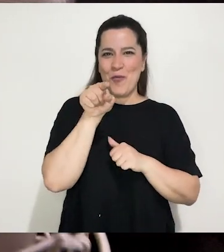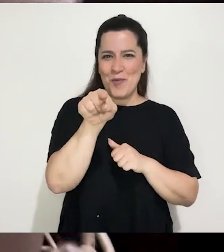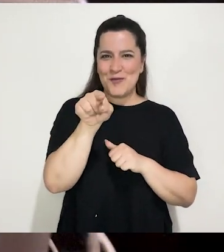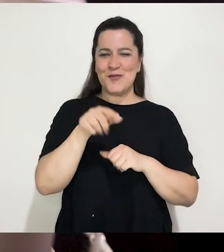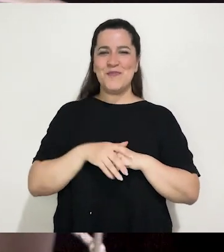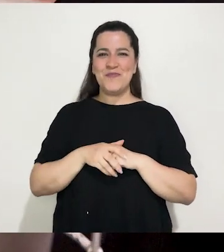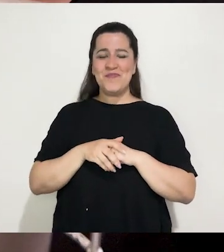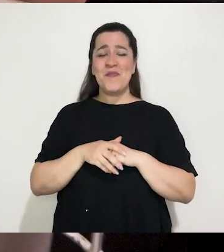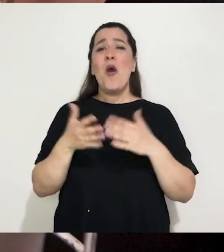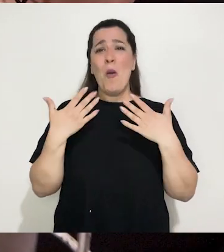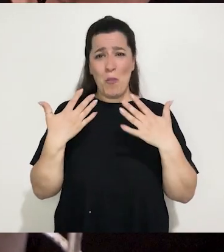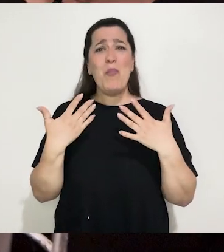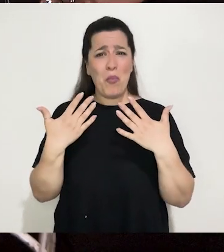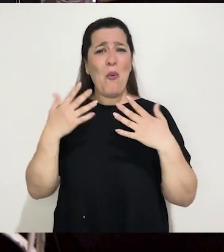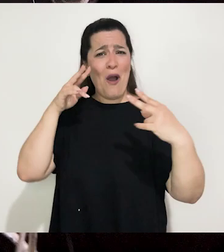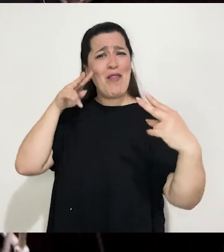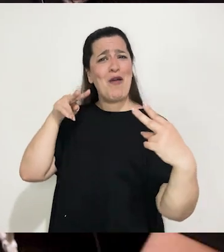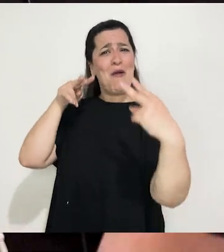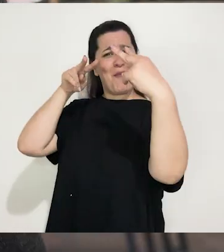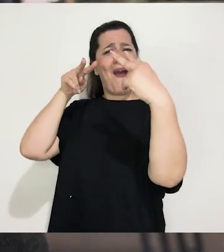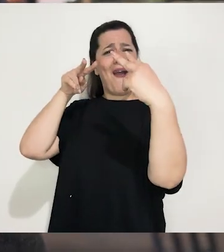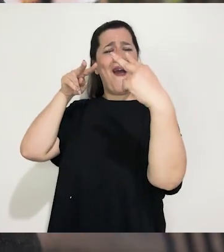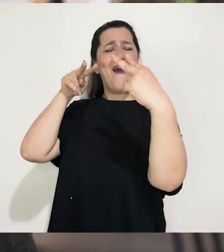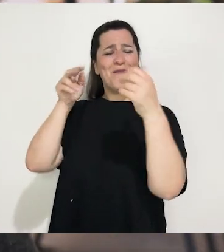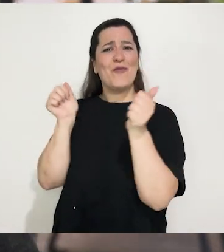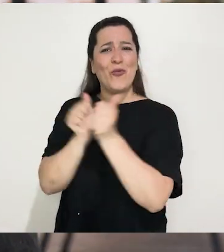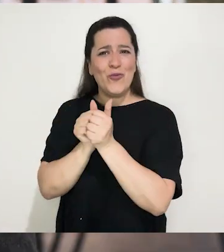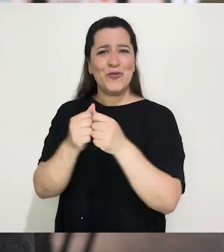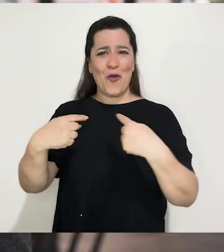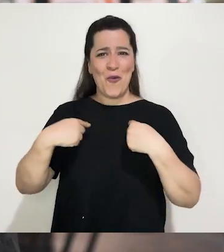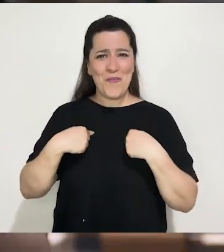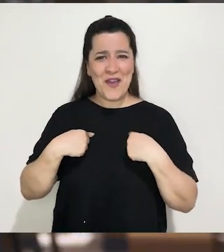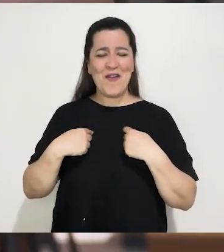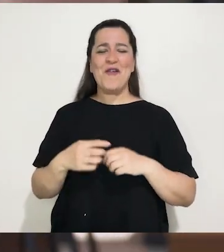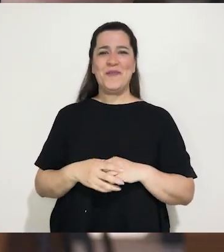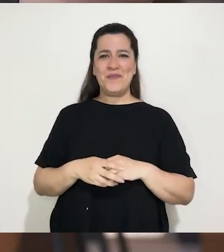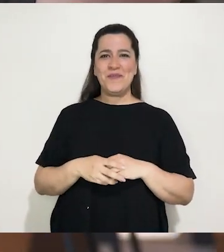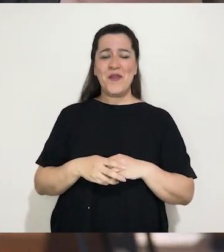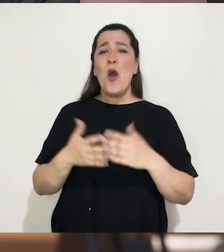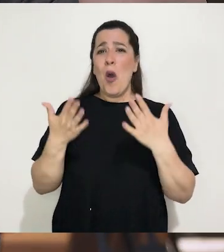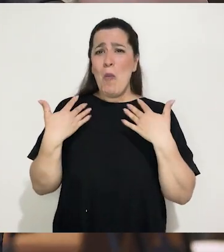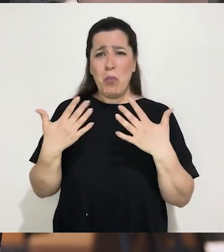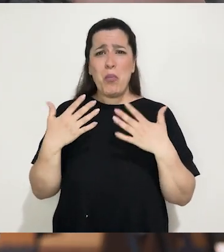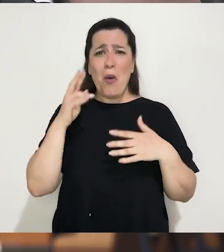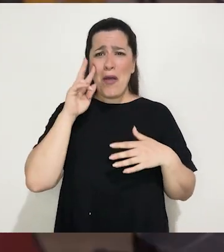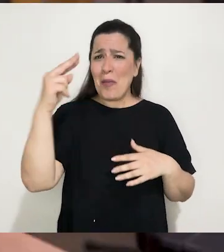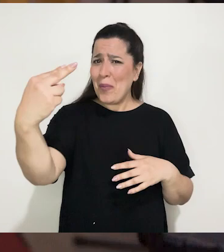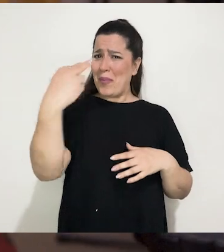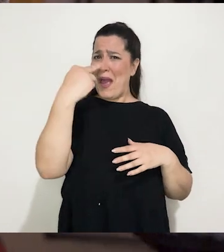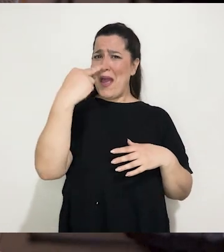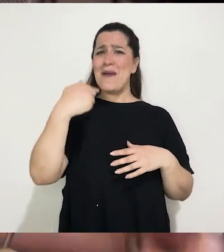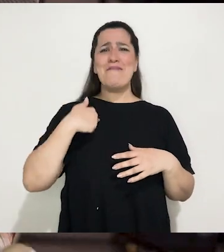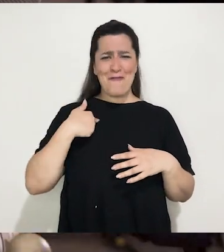y sentir que estoy con vos. Y puedo ver que tu mirada está